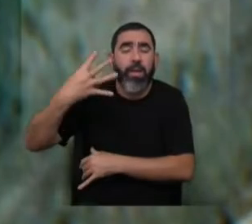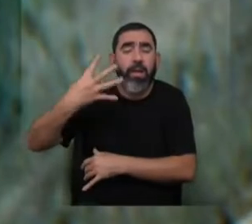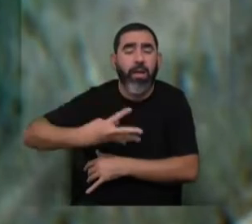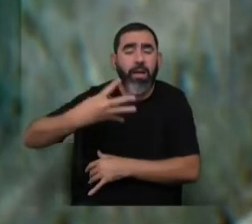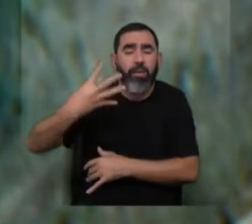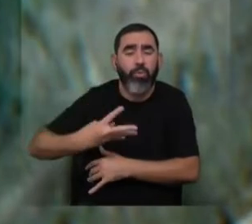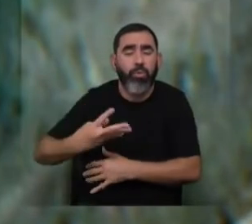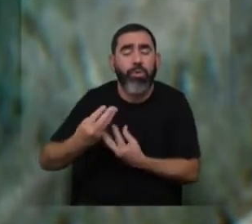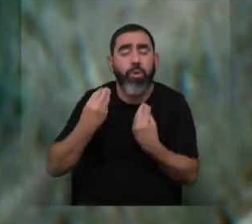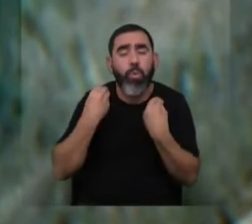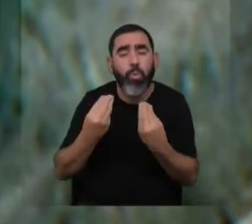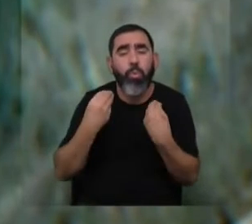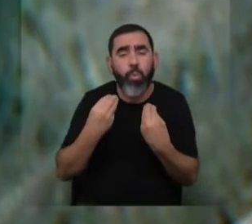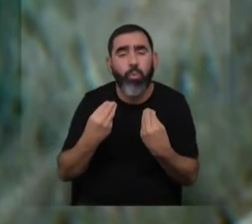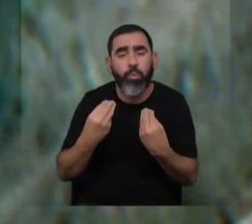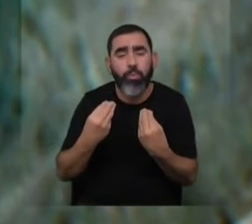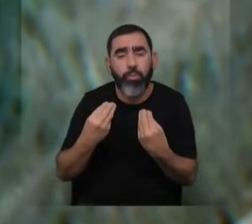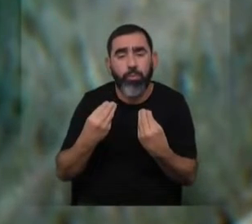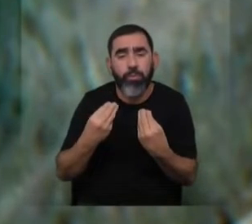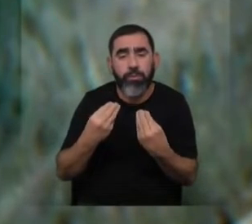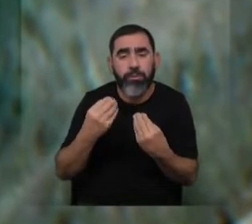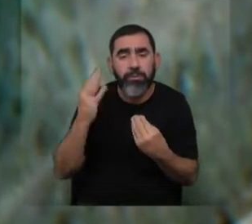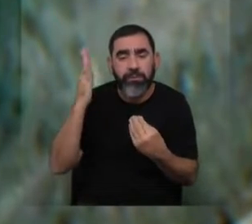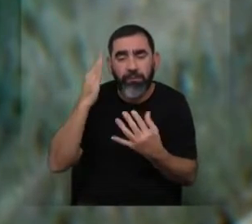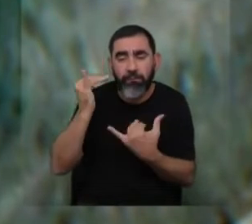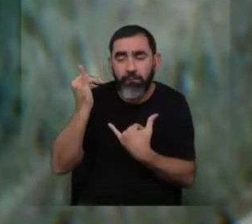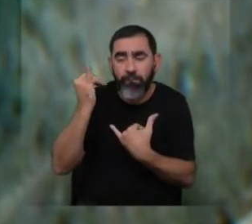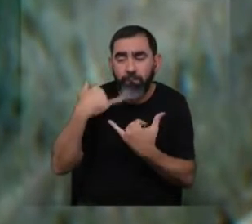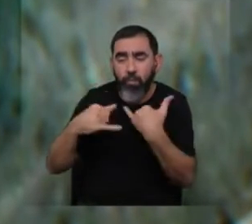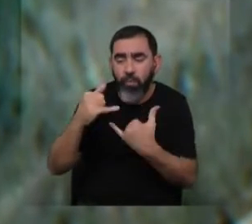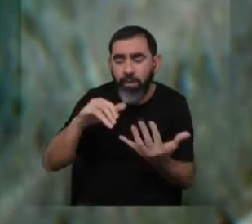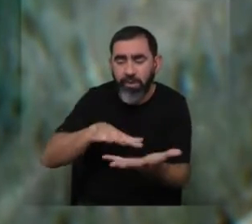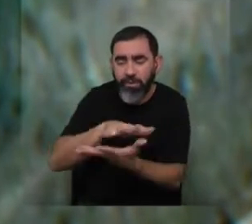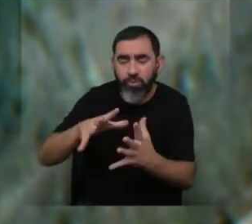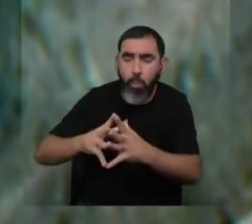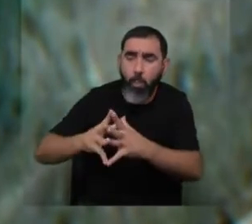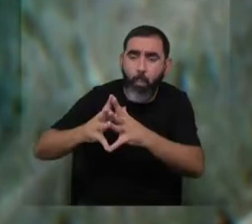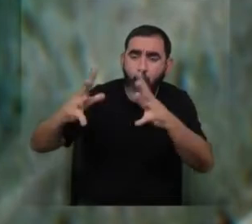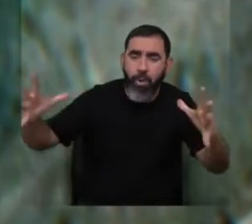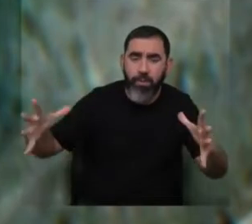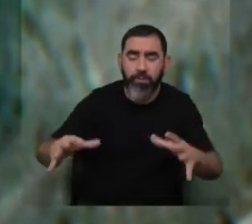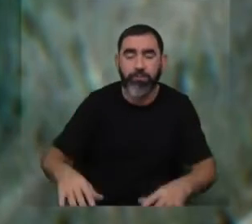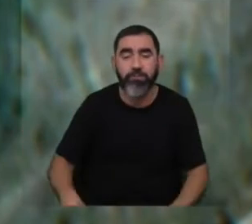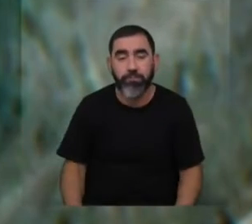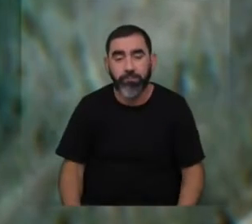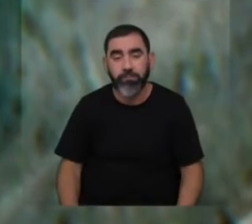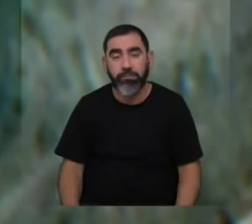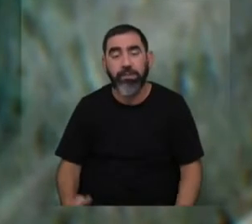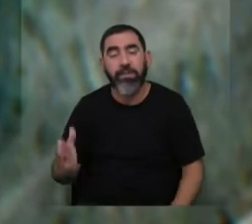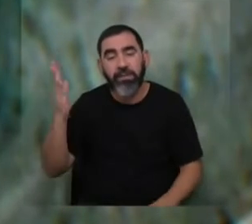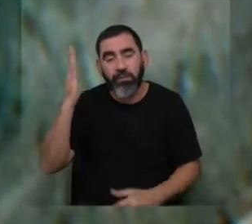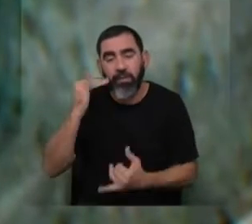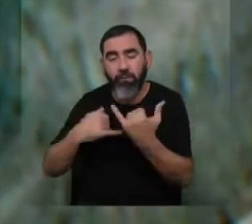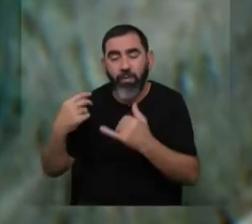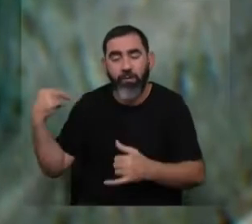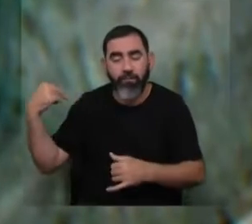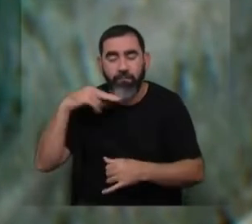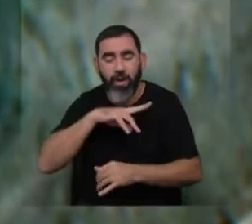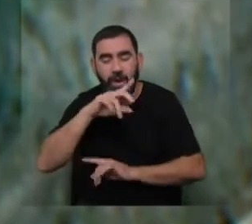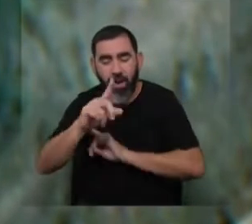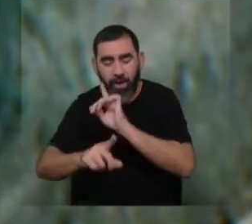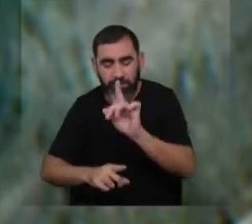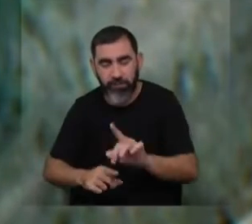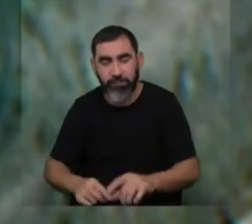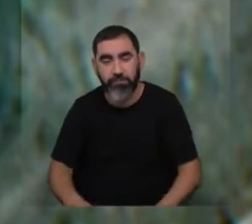¿Cómo se despeja la información cuando es un sitio tan grande? Y que encima fue, sabemos que hubo informaciones falsas además